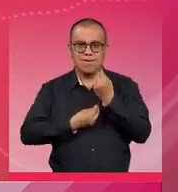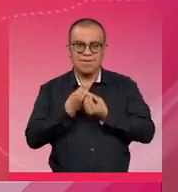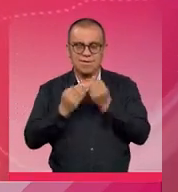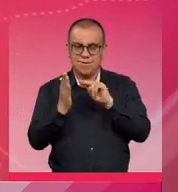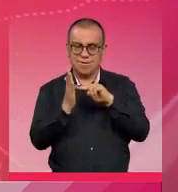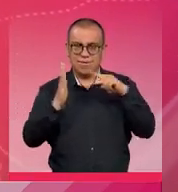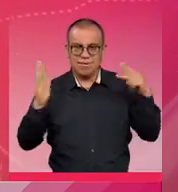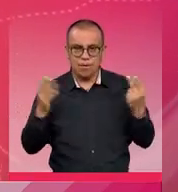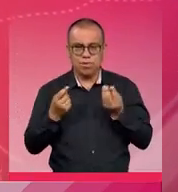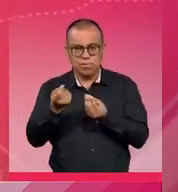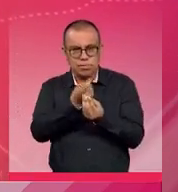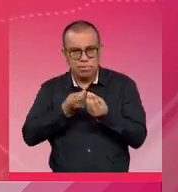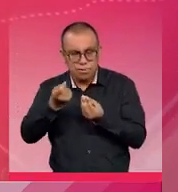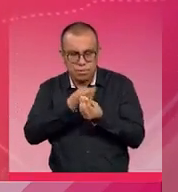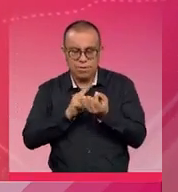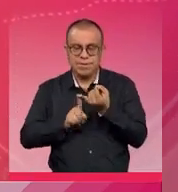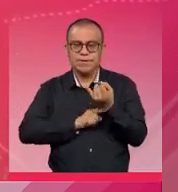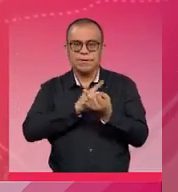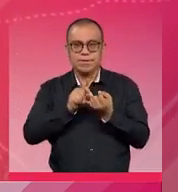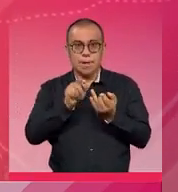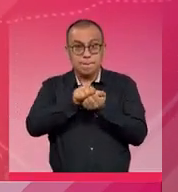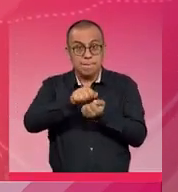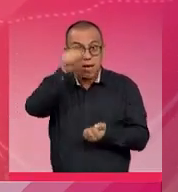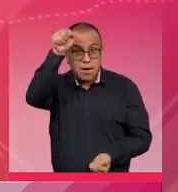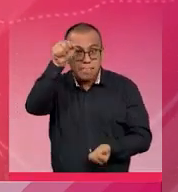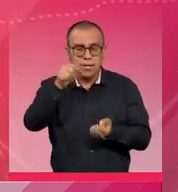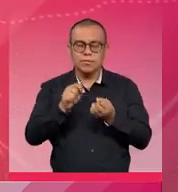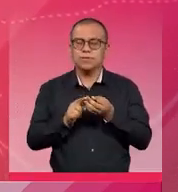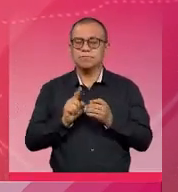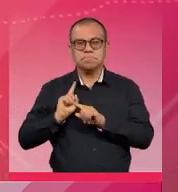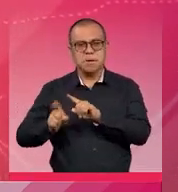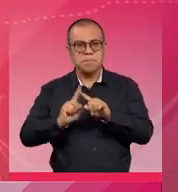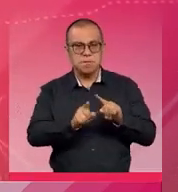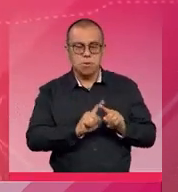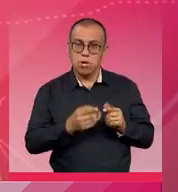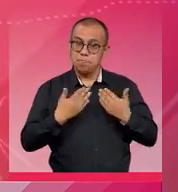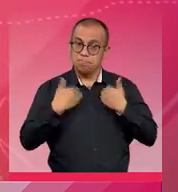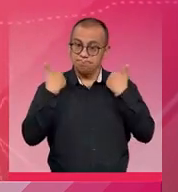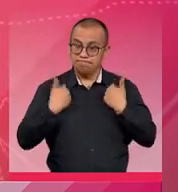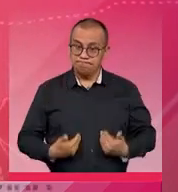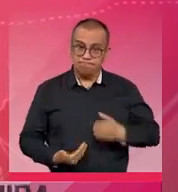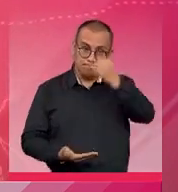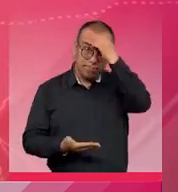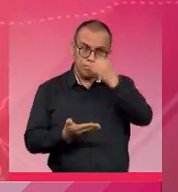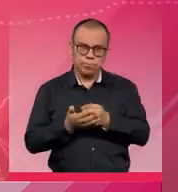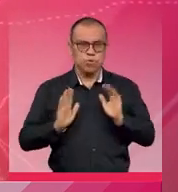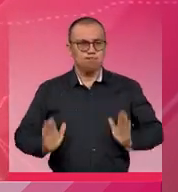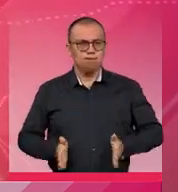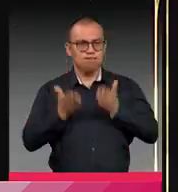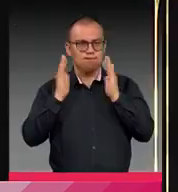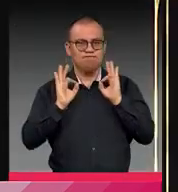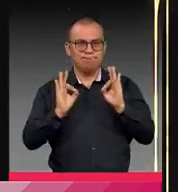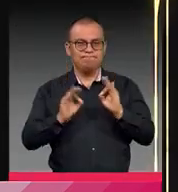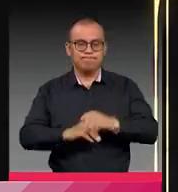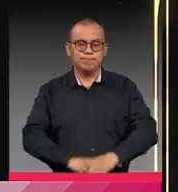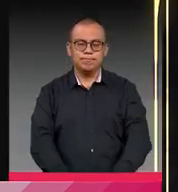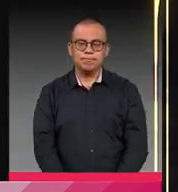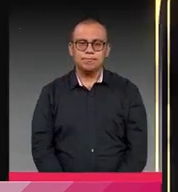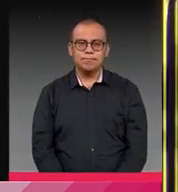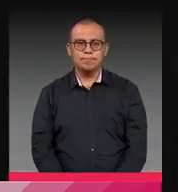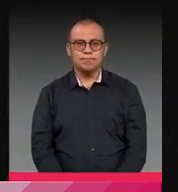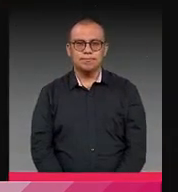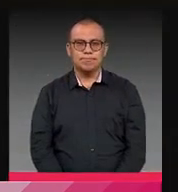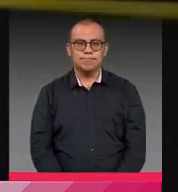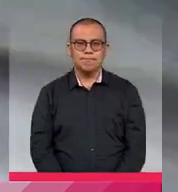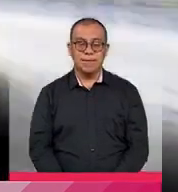técnicas como dibujos y mapas y yo considero que esta es una mejora tienda de aprendizaje el propósito